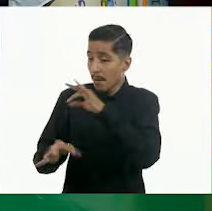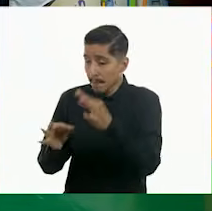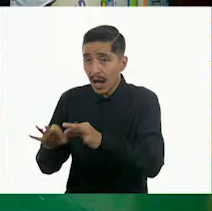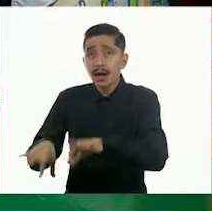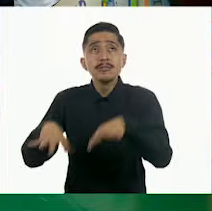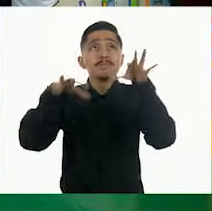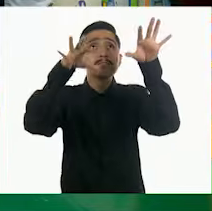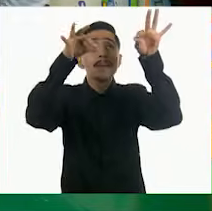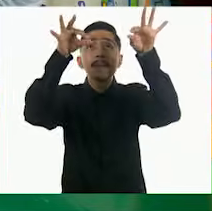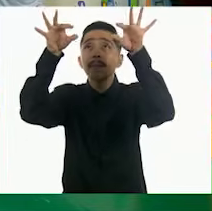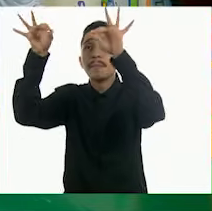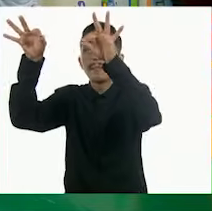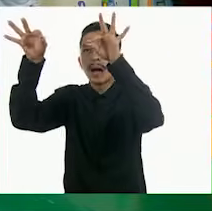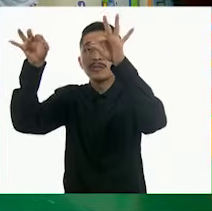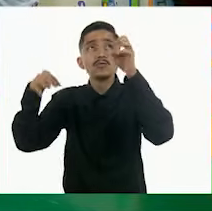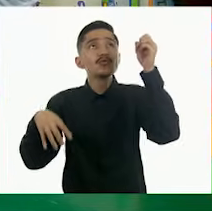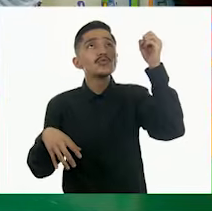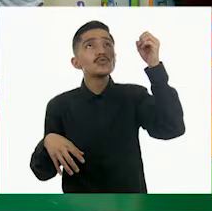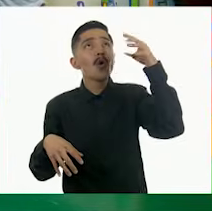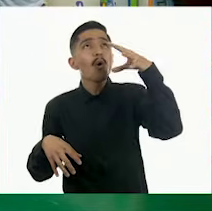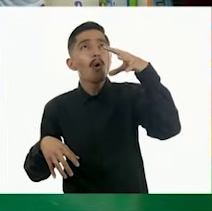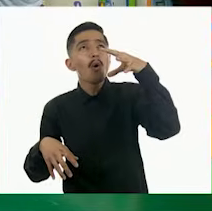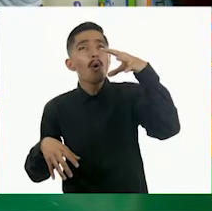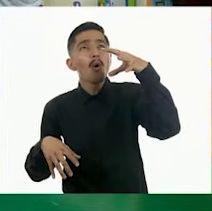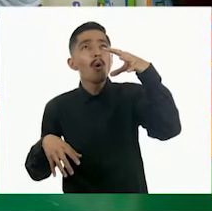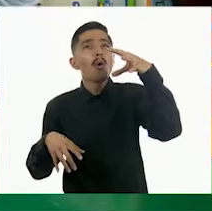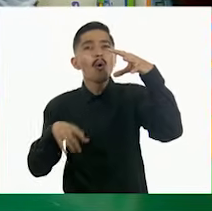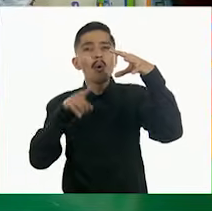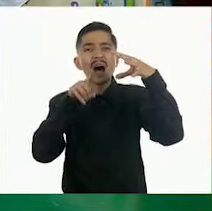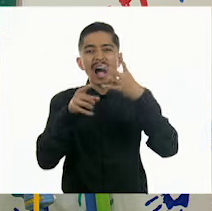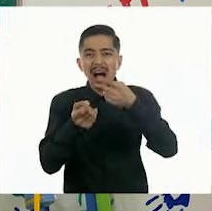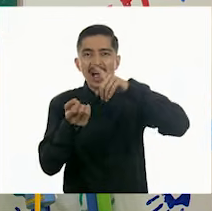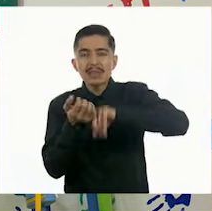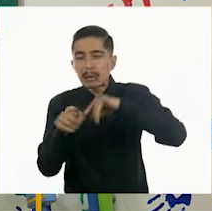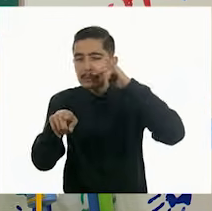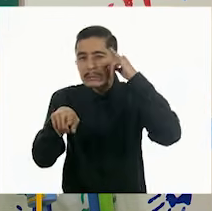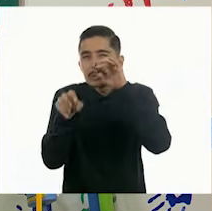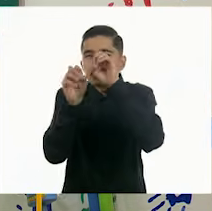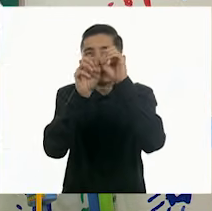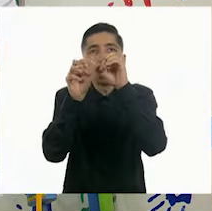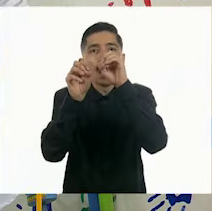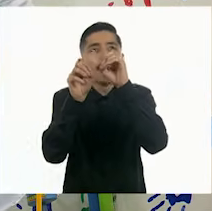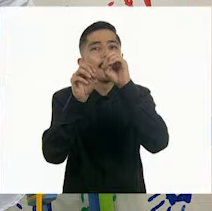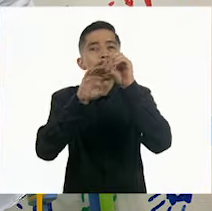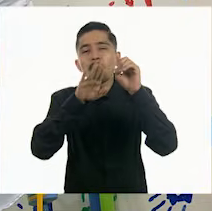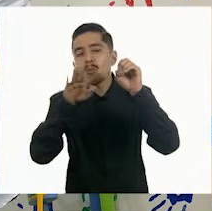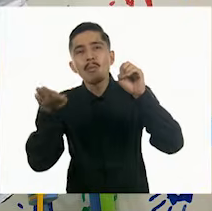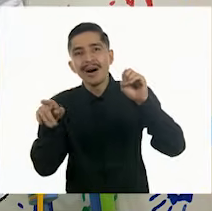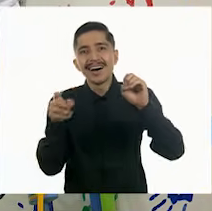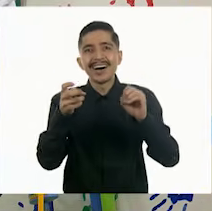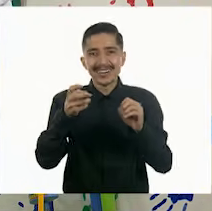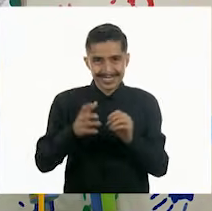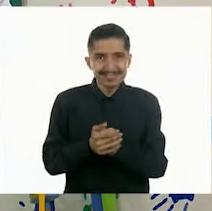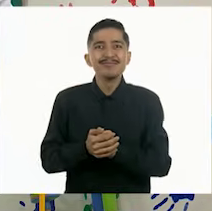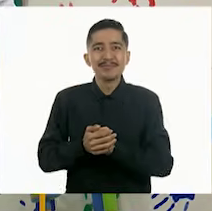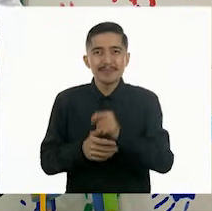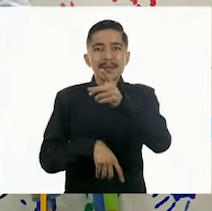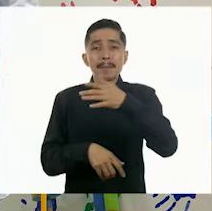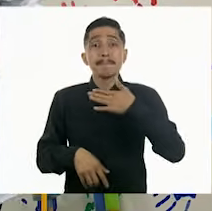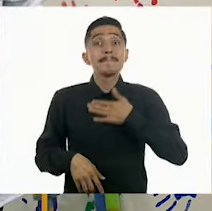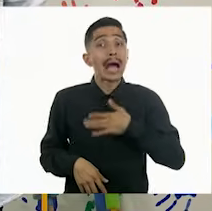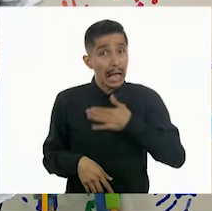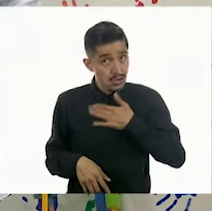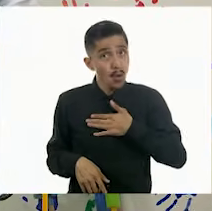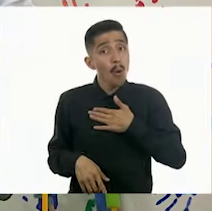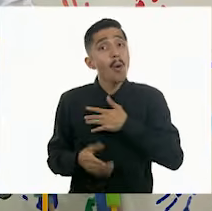al sol para matar todos esos microbios. Claro. Lava diario el baño o la letrina con